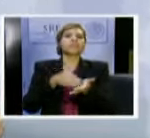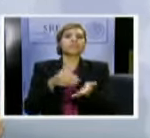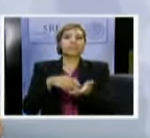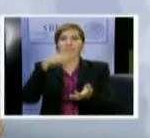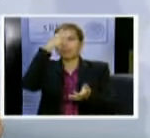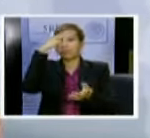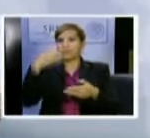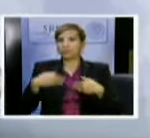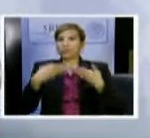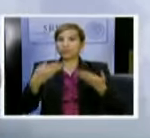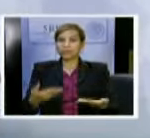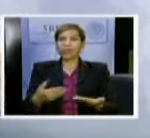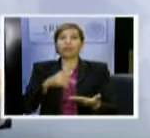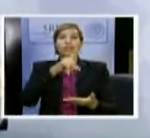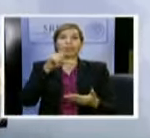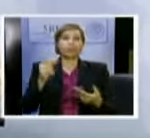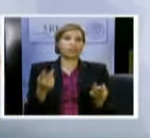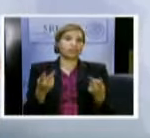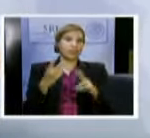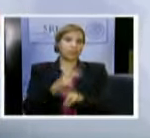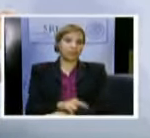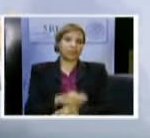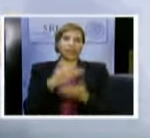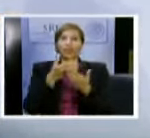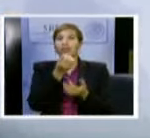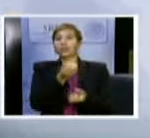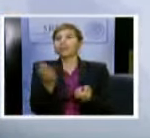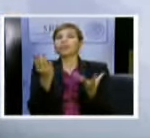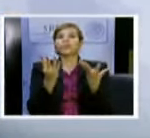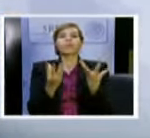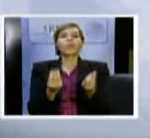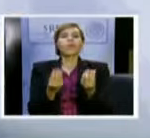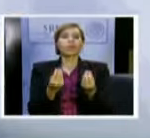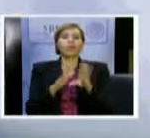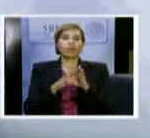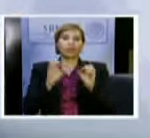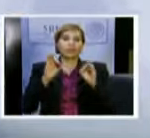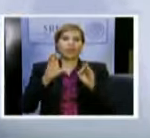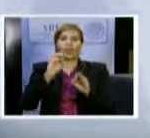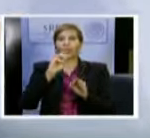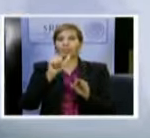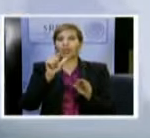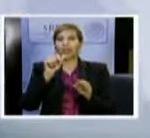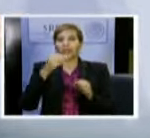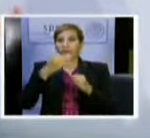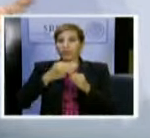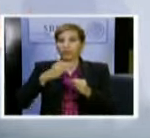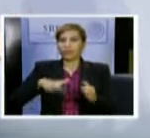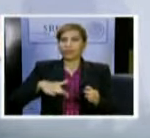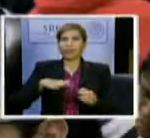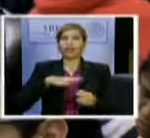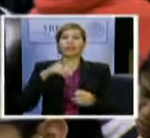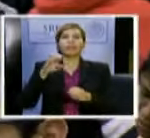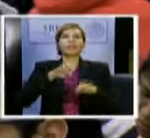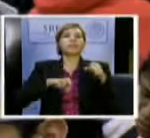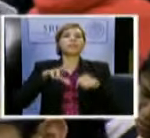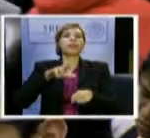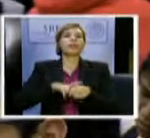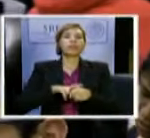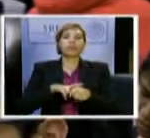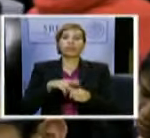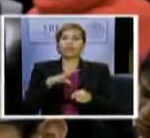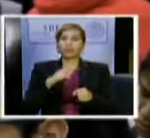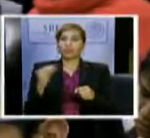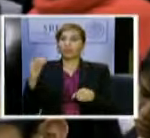los mexicanos? Y ahora es al revés. De hecho, muchos de los consulados actuales, y el siguiente me parece, señor embajador, es así,